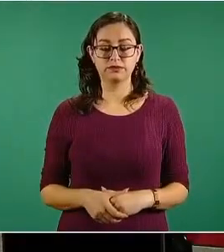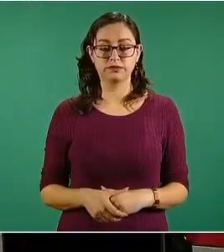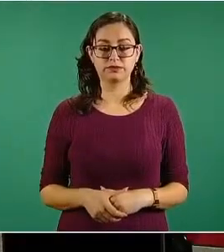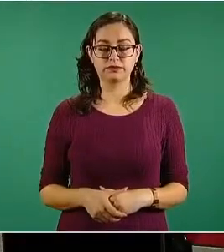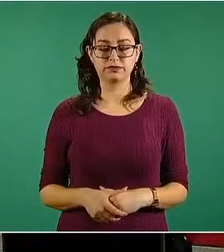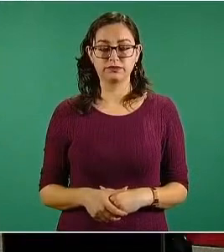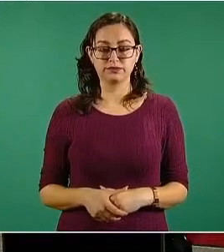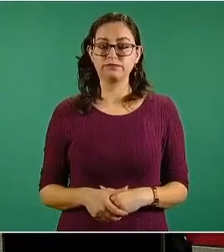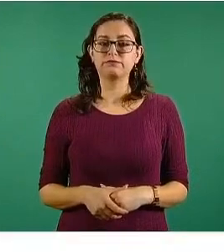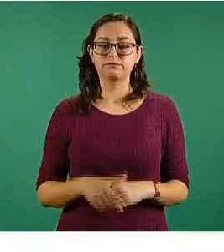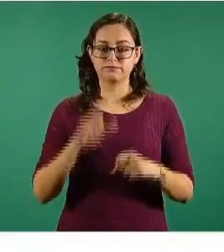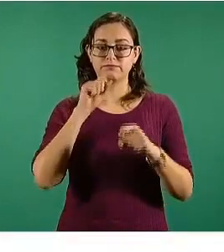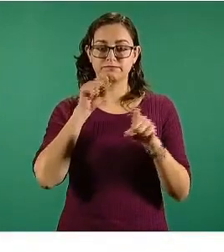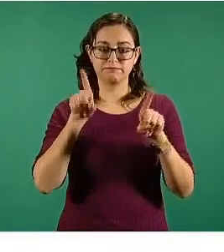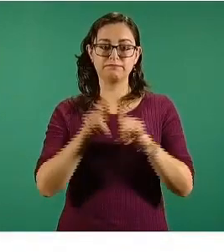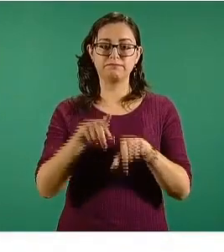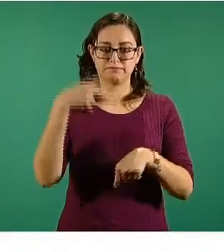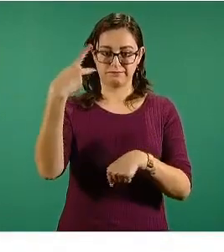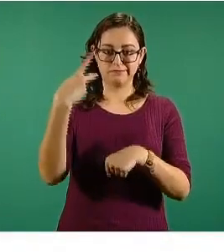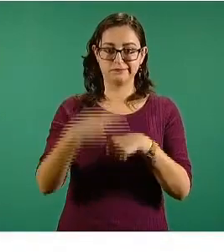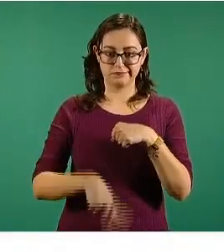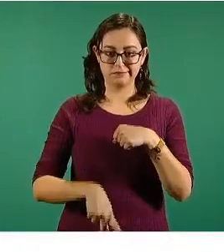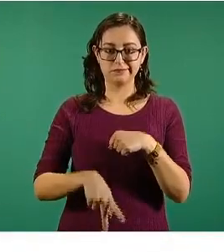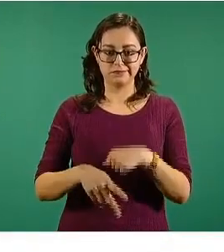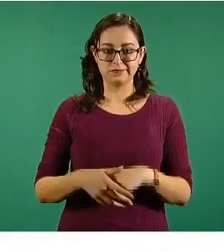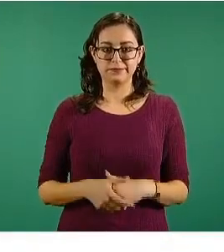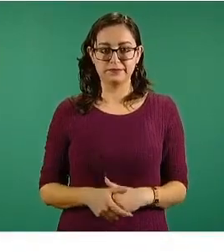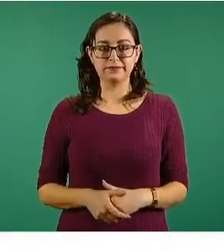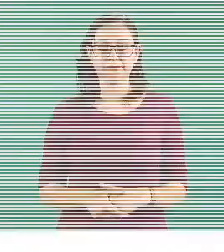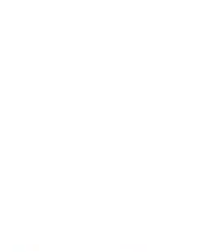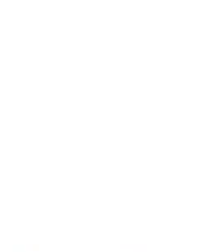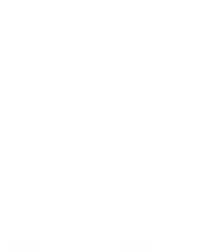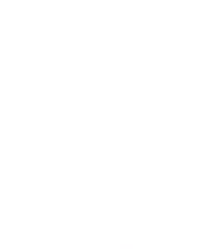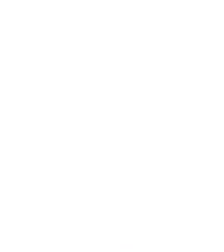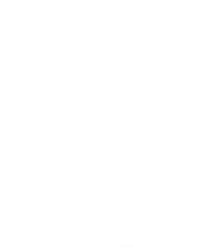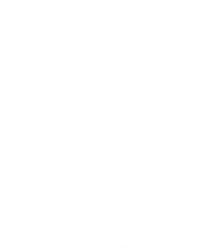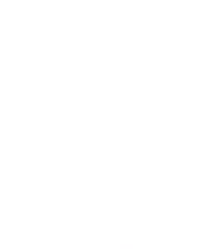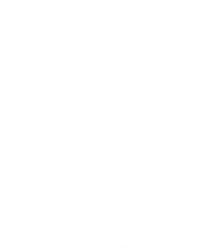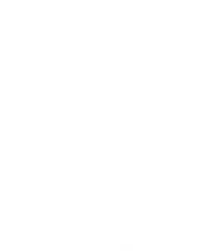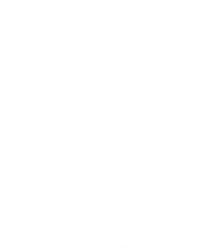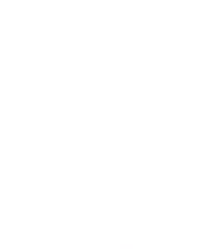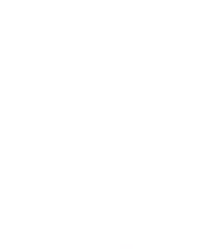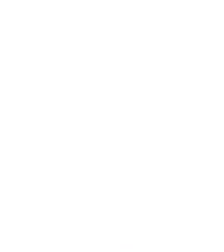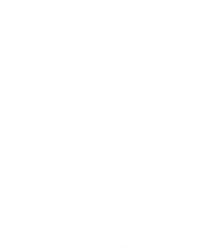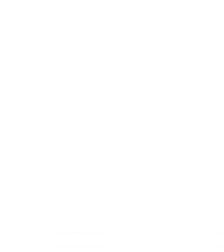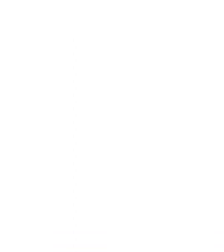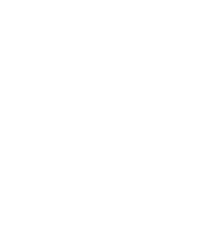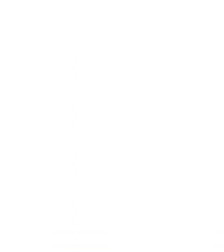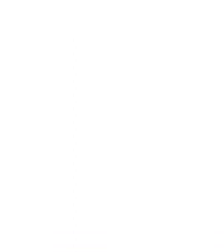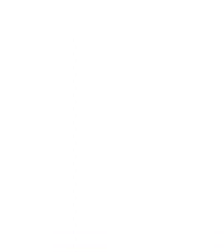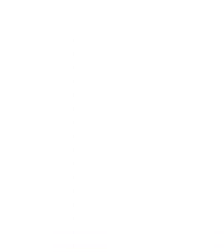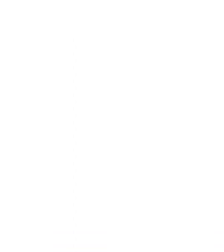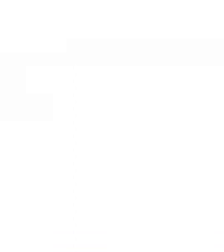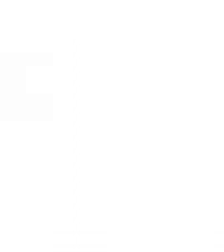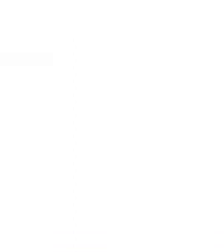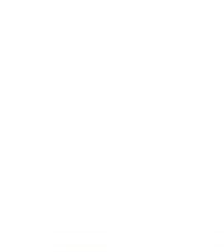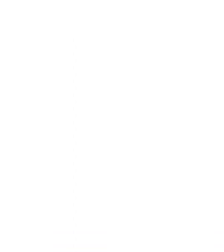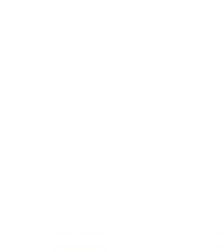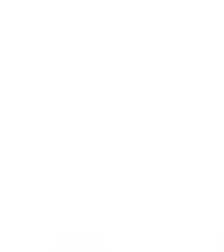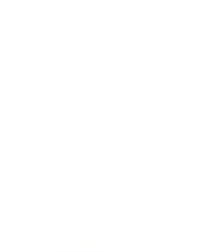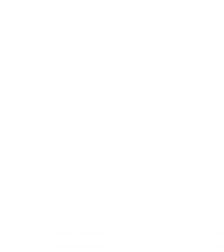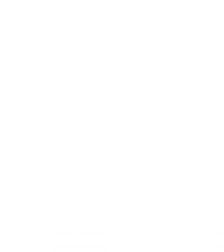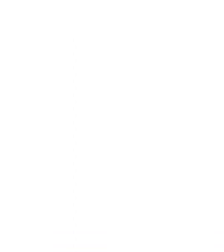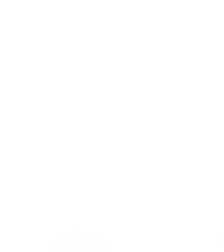incrementan su riesgo también va a crecer. Actualmente tenemos 10 entidades federativas en rojo, 19 en